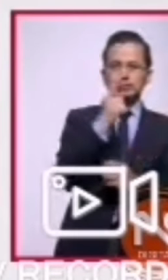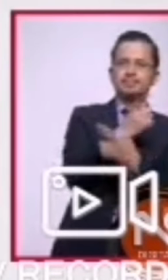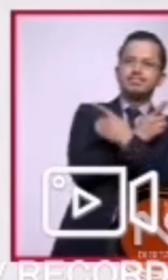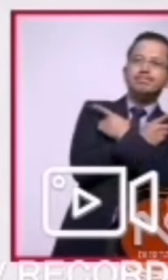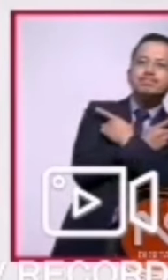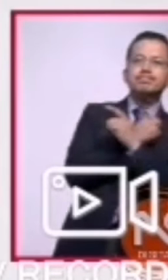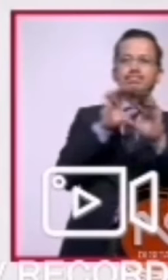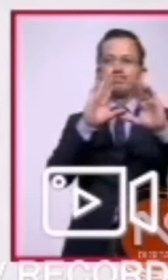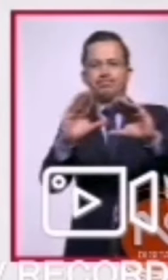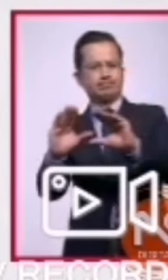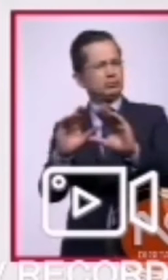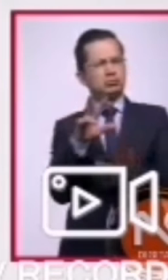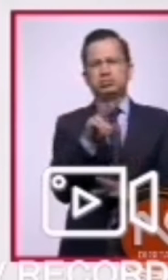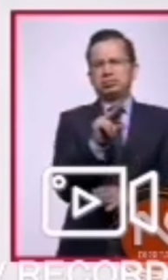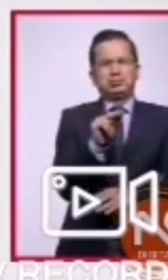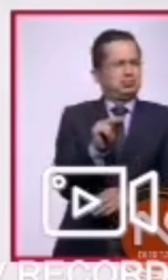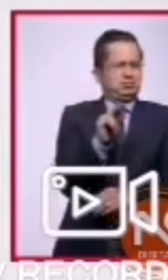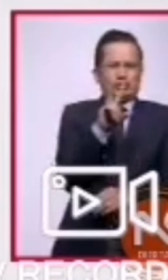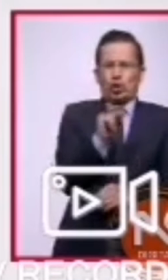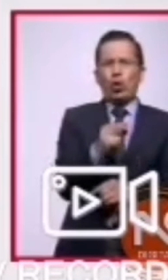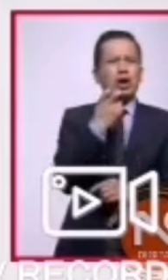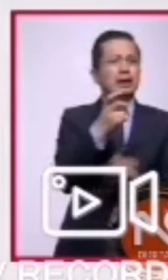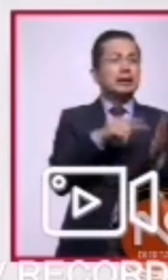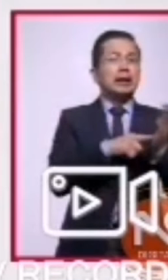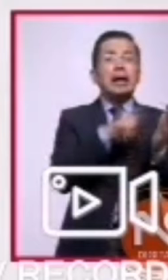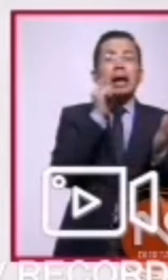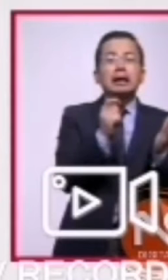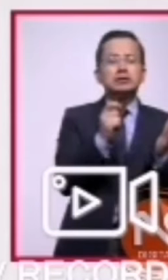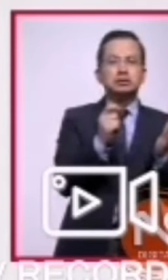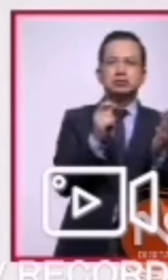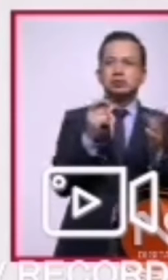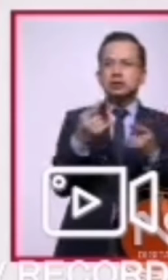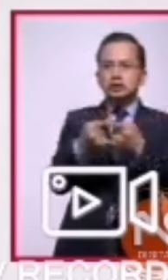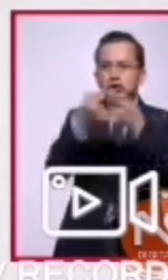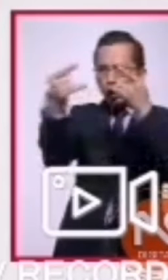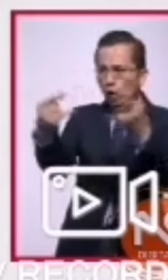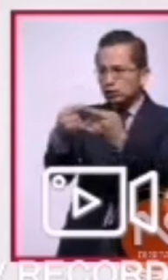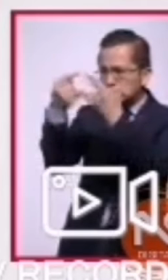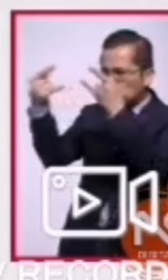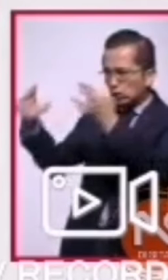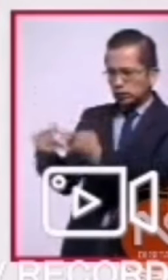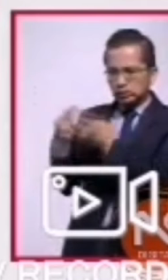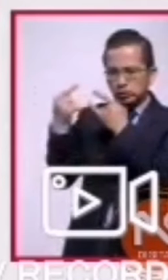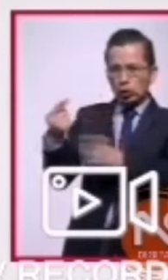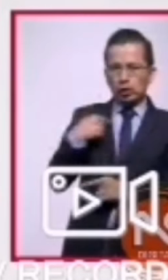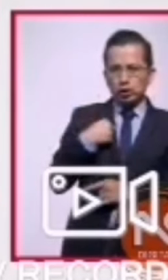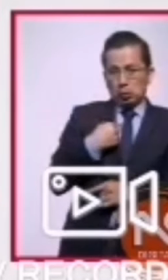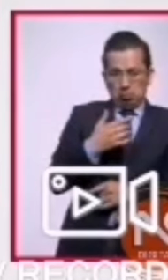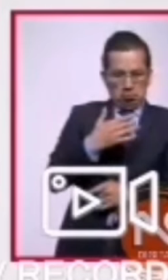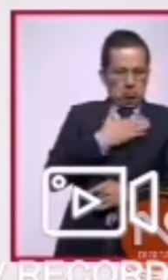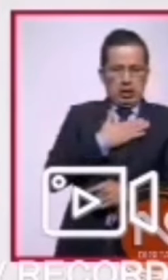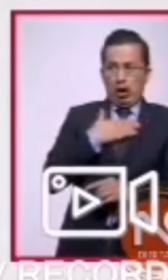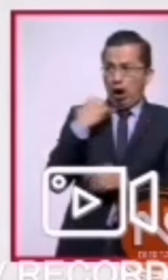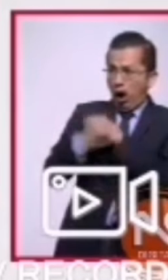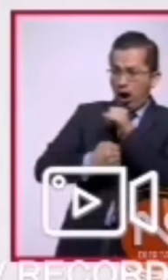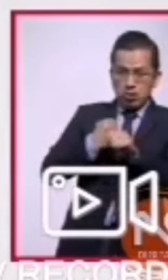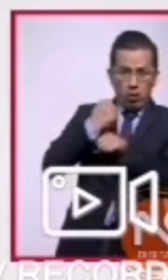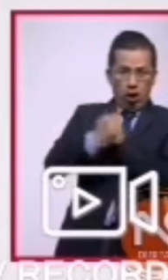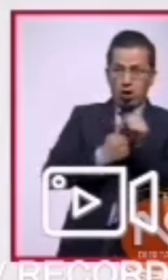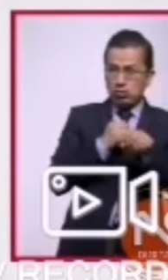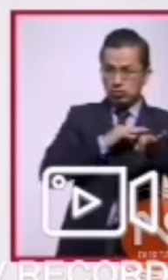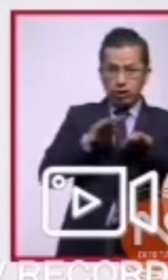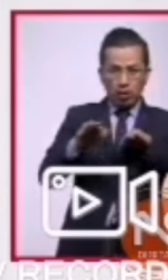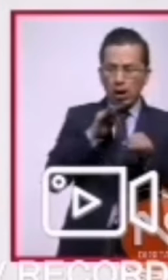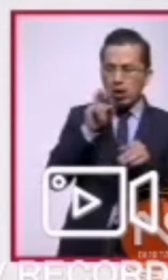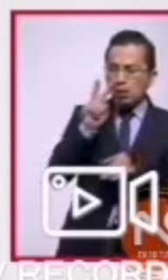que, como lo he mencionado, he venido recuperando y recopilando a lo largo de muchos años de